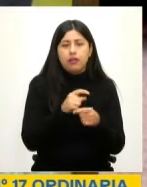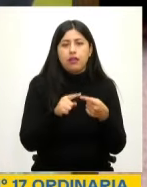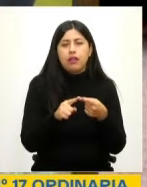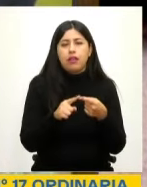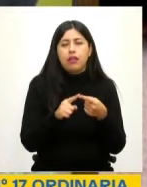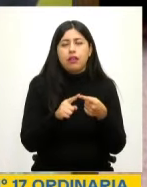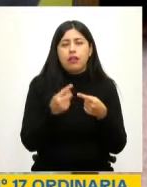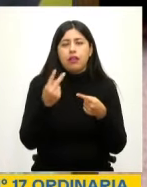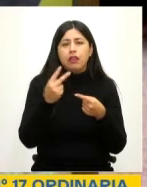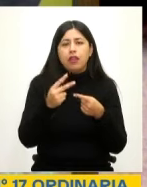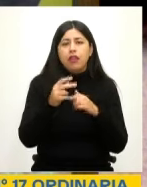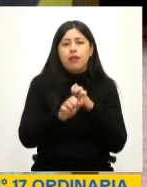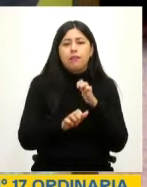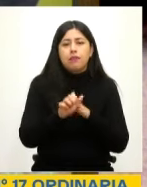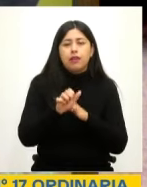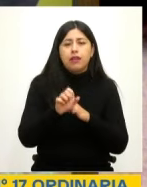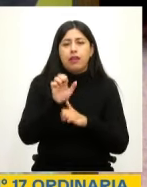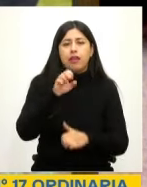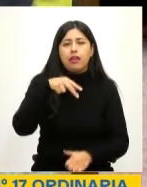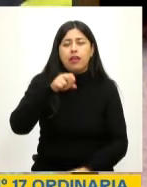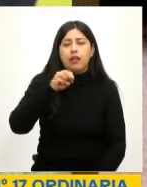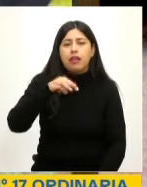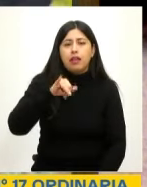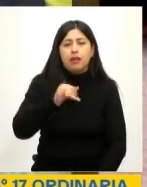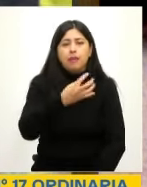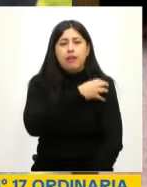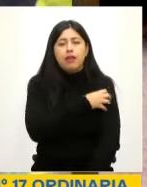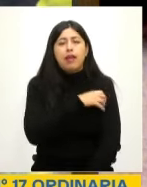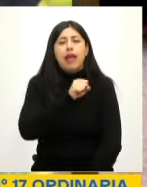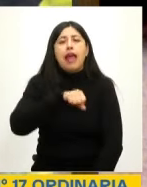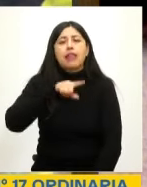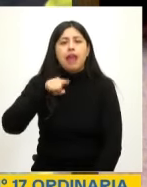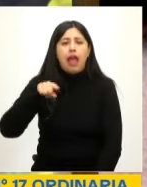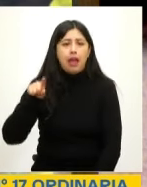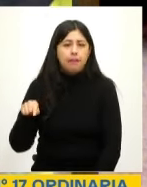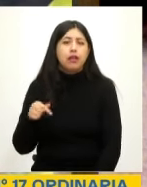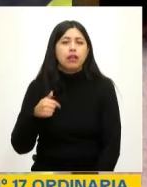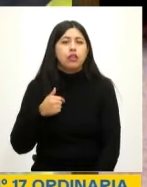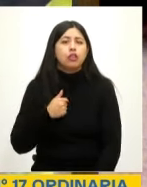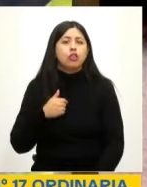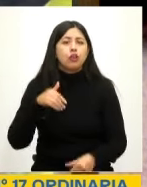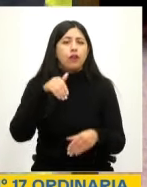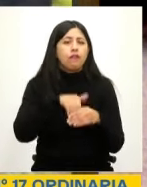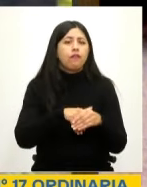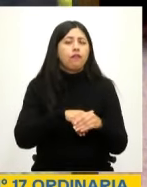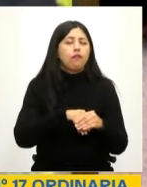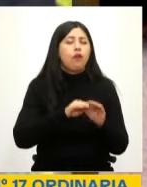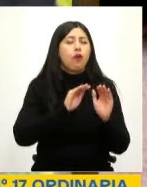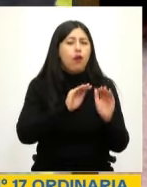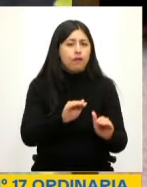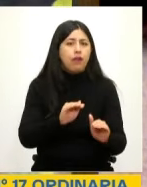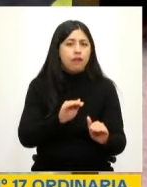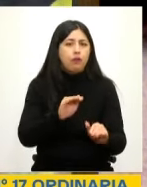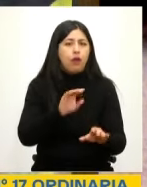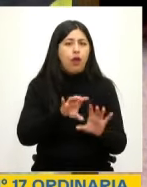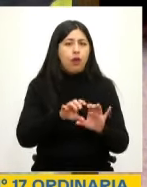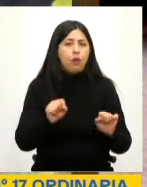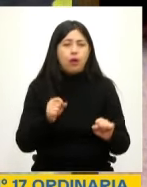empresa del estado de la enami en la región de atacama Voto a favor y anuncio indicaciones en el trabajo en particular he dicho presidente gracias muchas